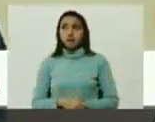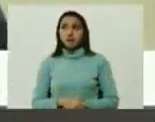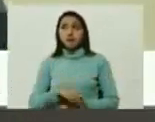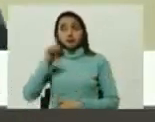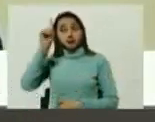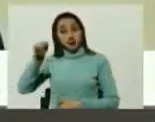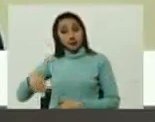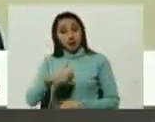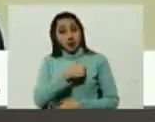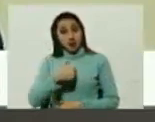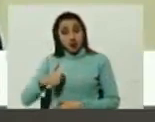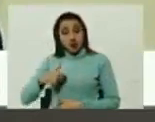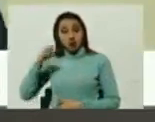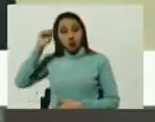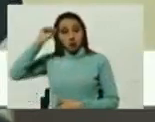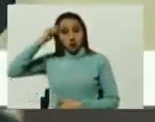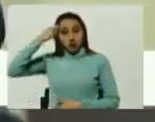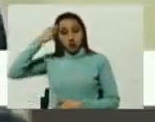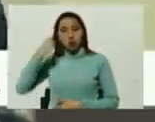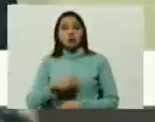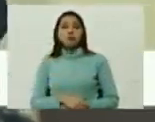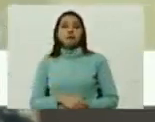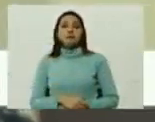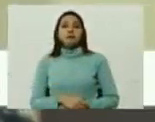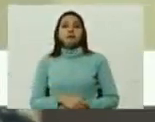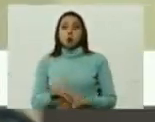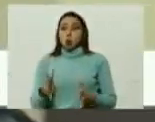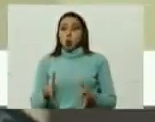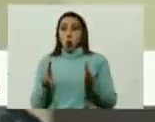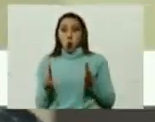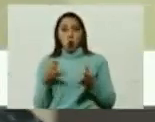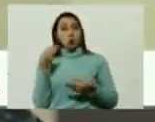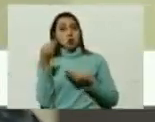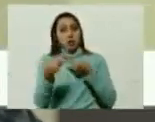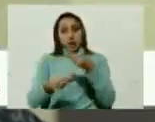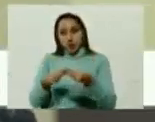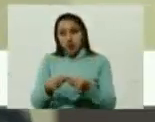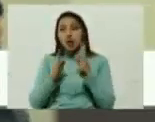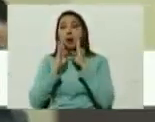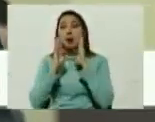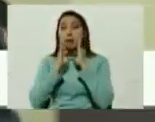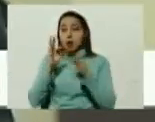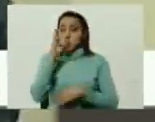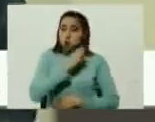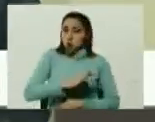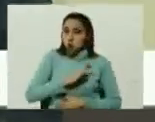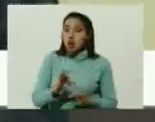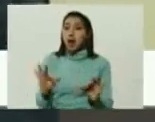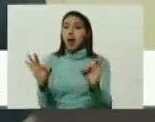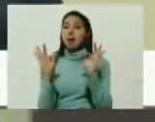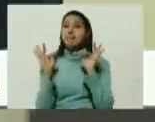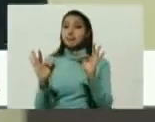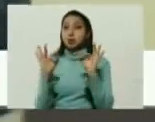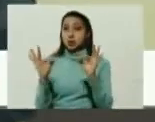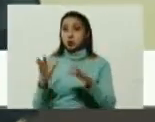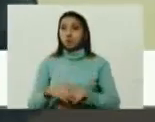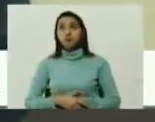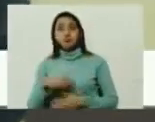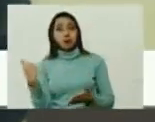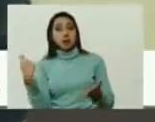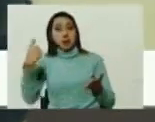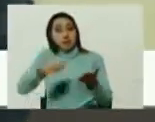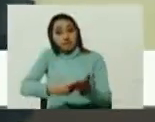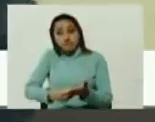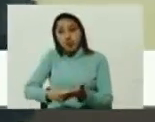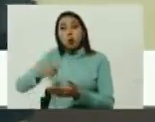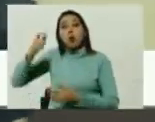también recordar entre otros logros concretos beneficios sociales específicos el pago puntual de